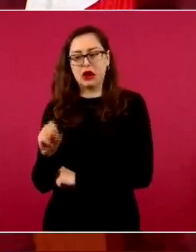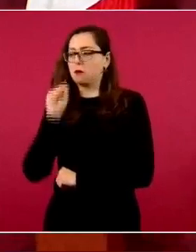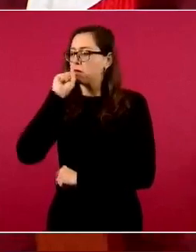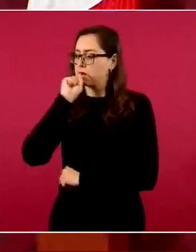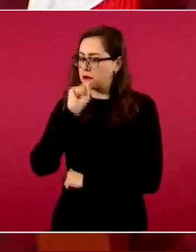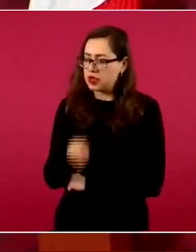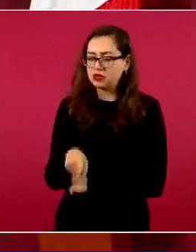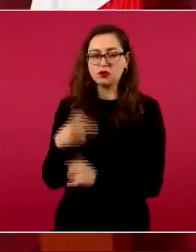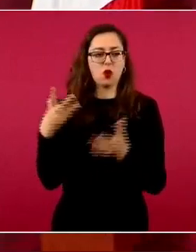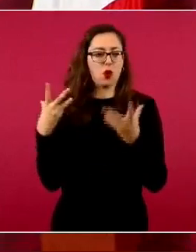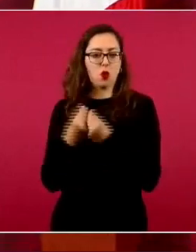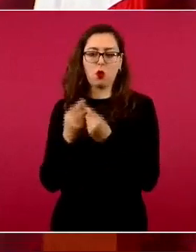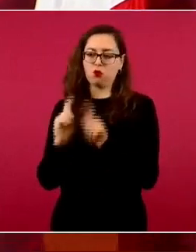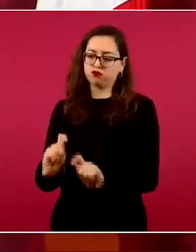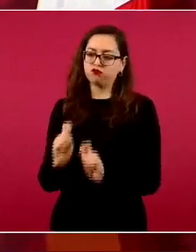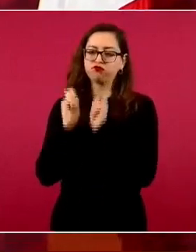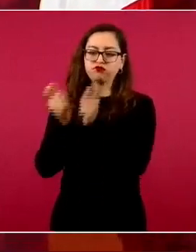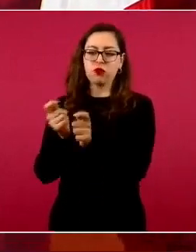poder,